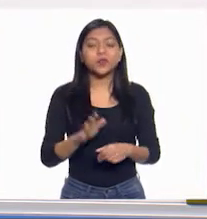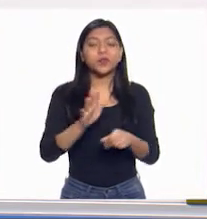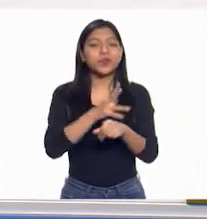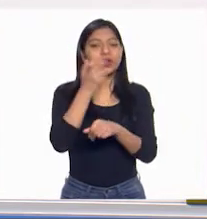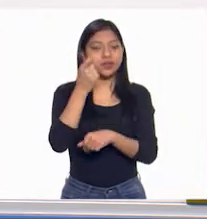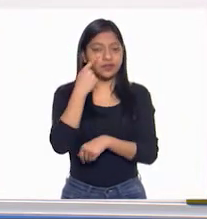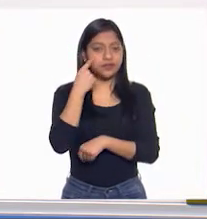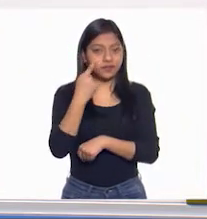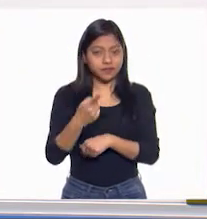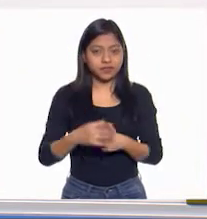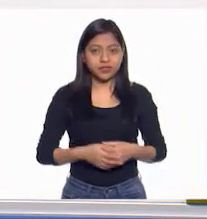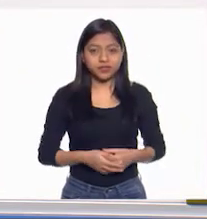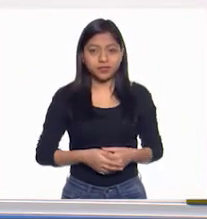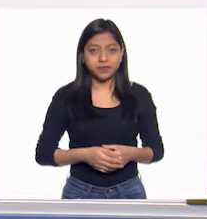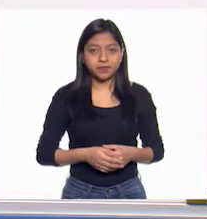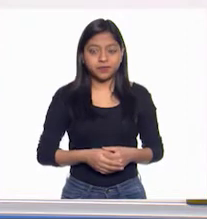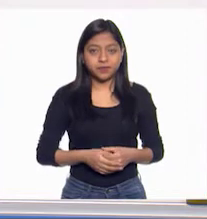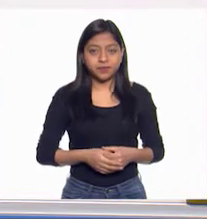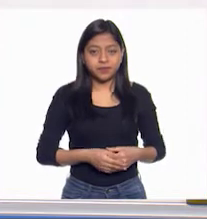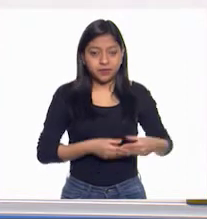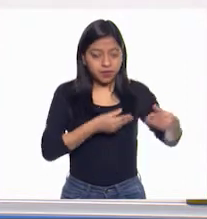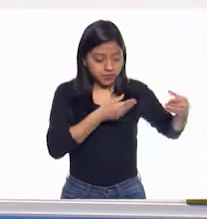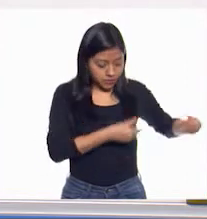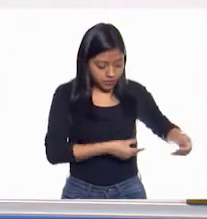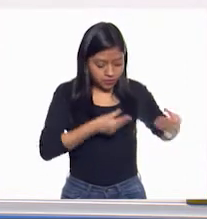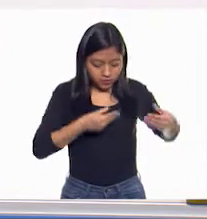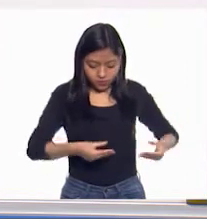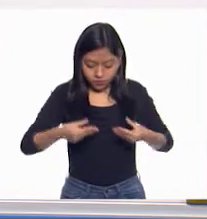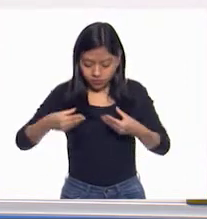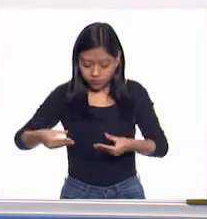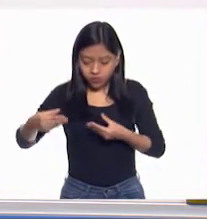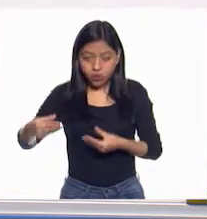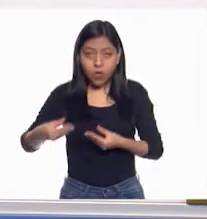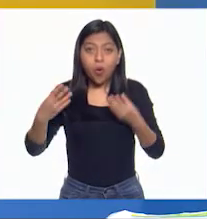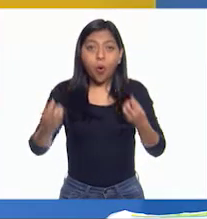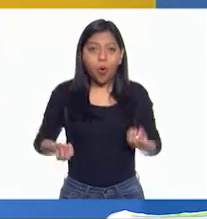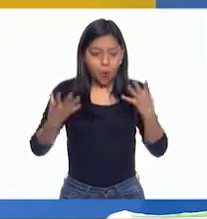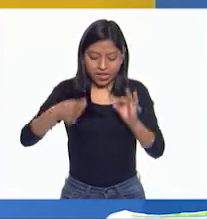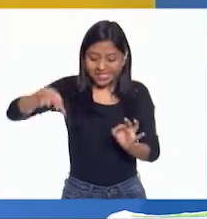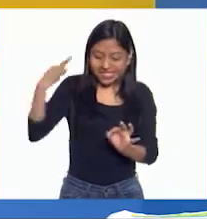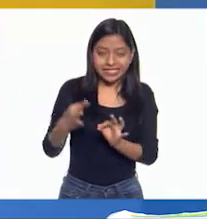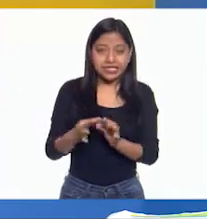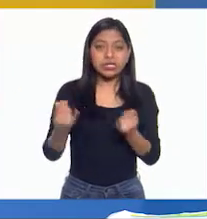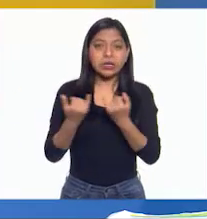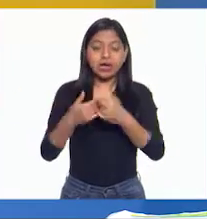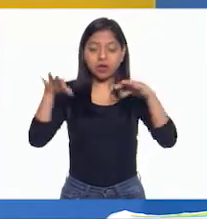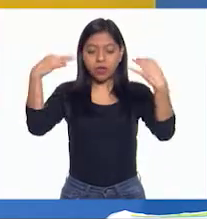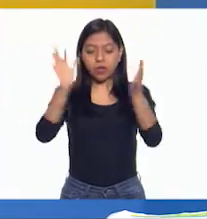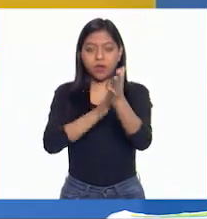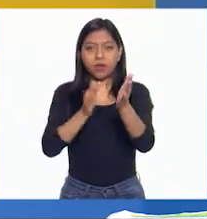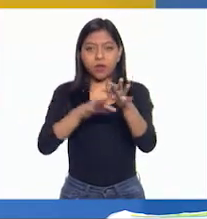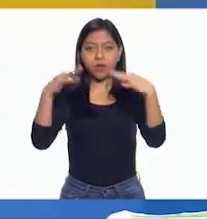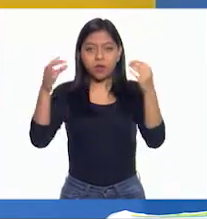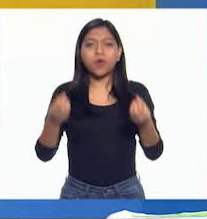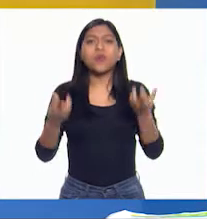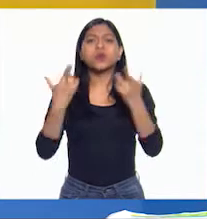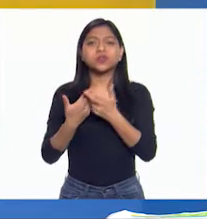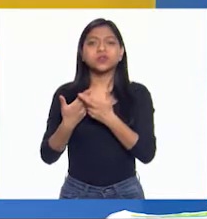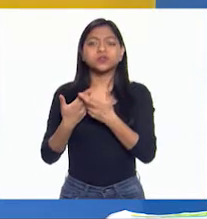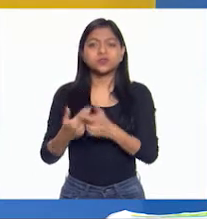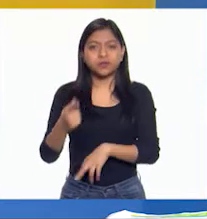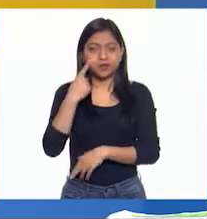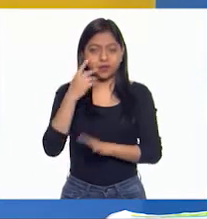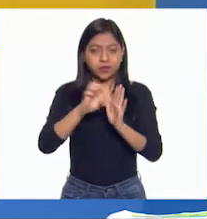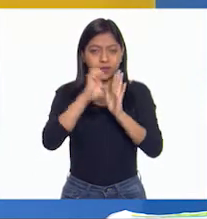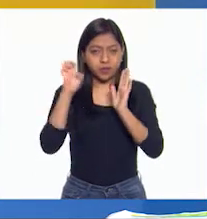¿para cuántos paquetes te alcanzan y cuántas hojas te sobran? Bueno, si sumo